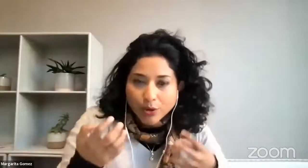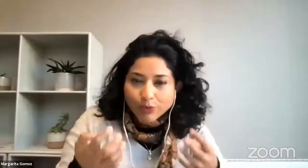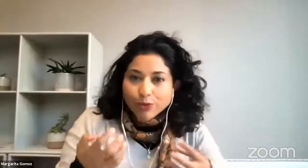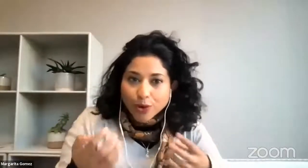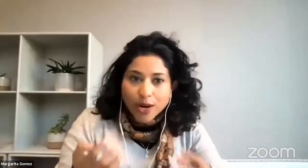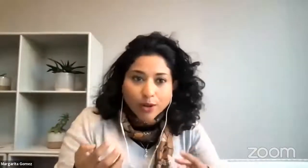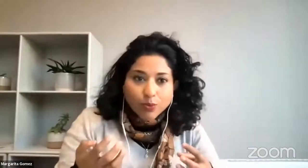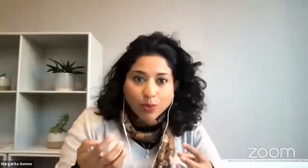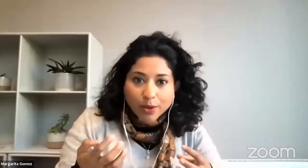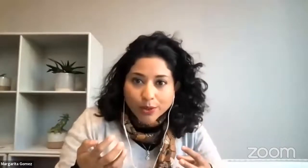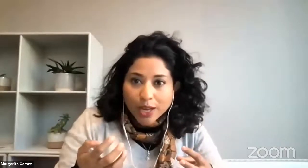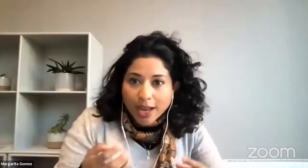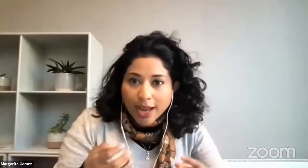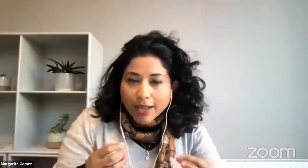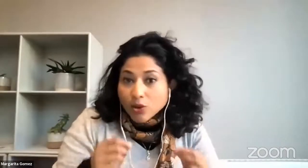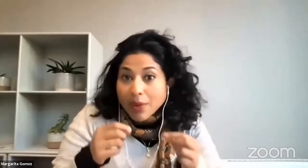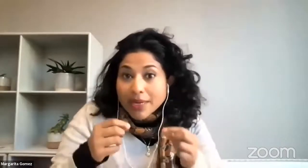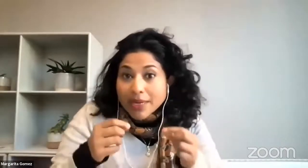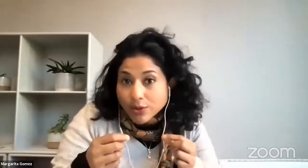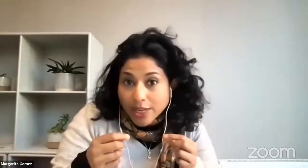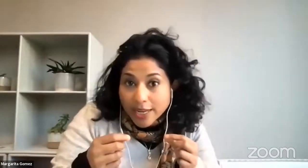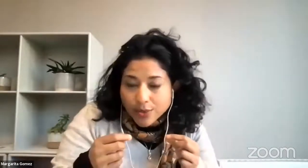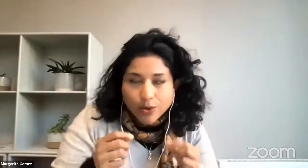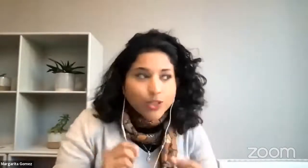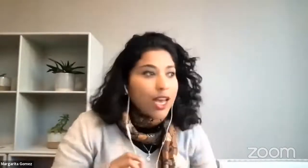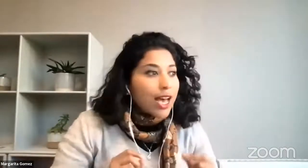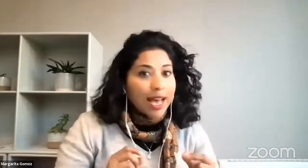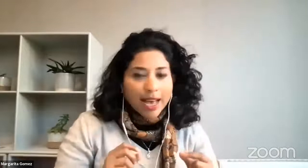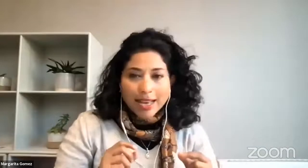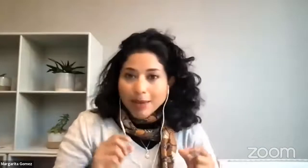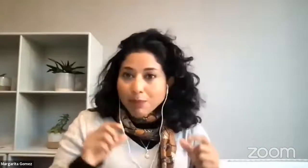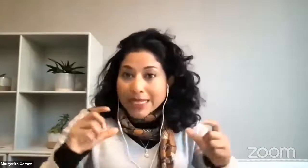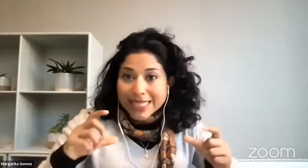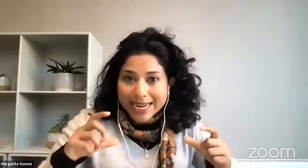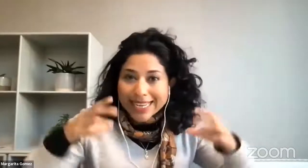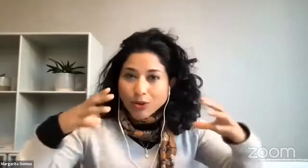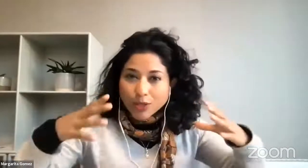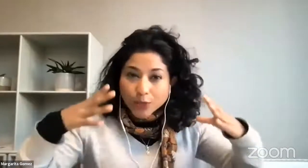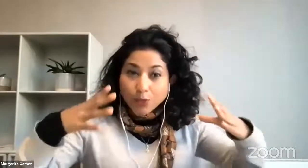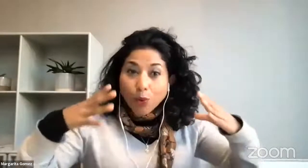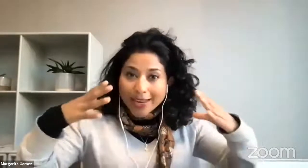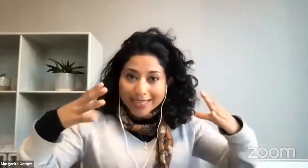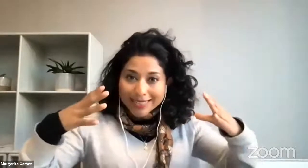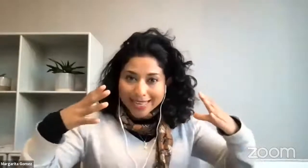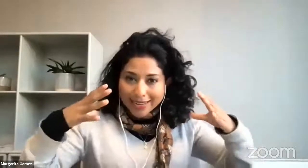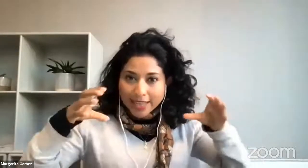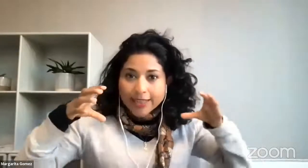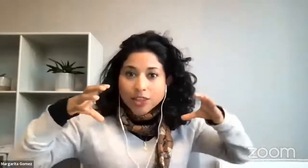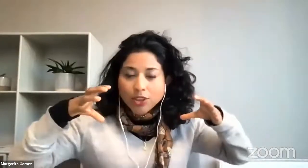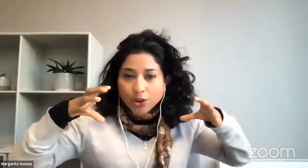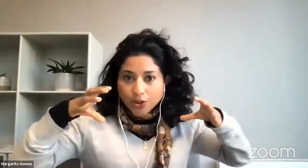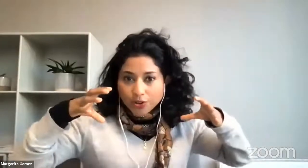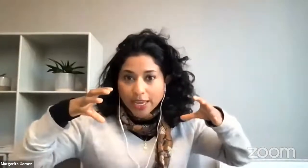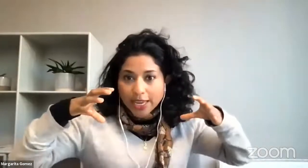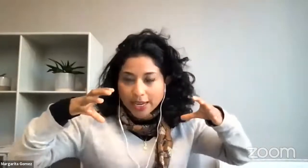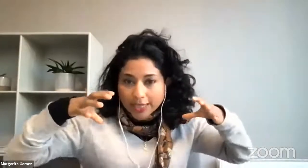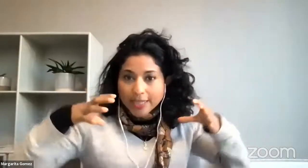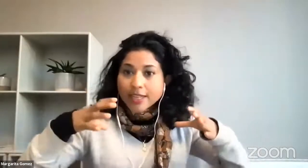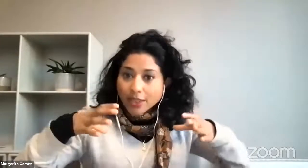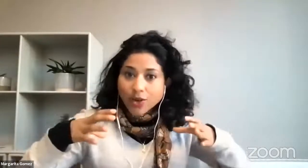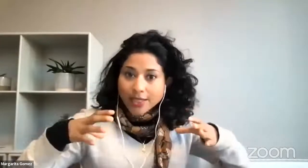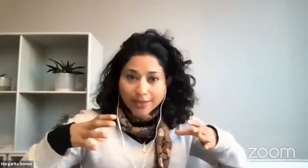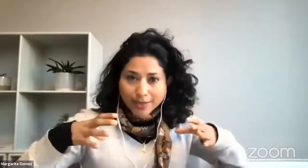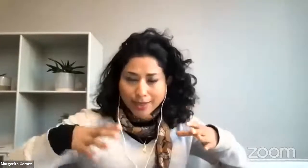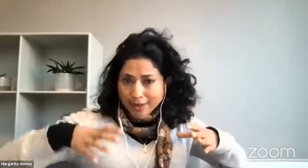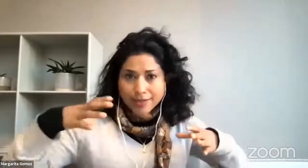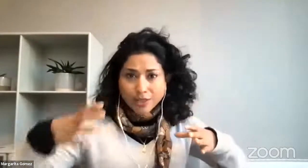motivar a los funcionarios públicos a tomar ciertos riesgos a pensar qué cosas pueden hacer dentro de las